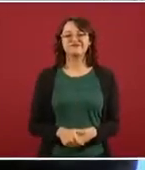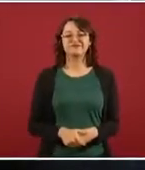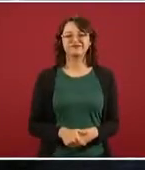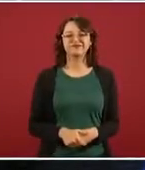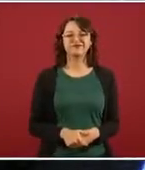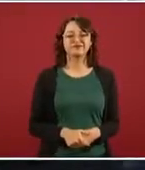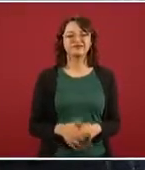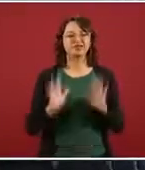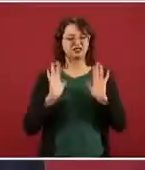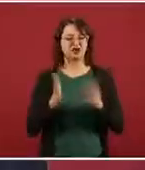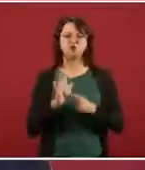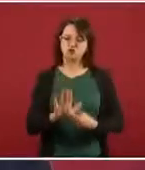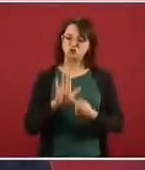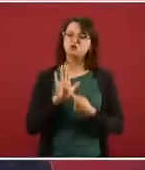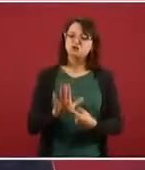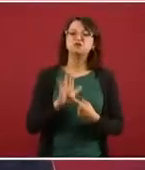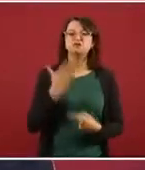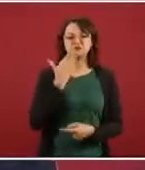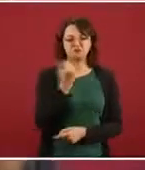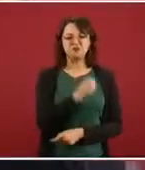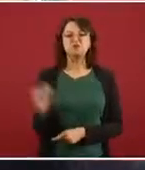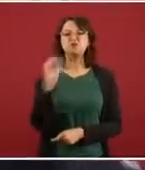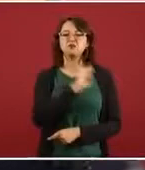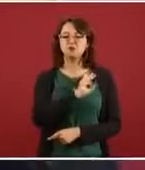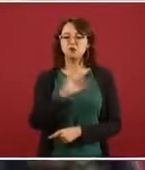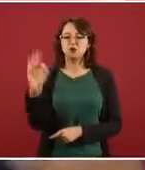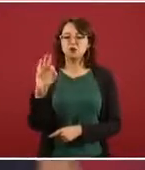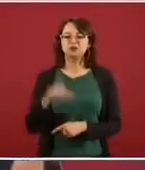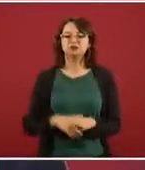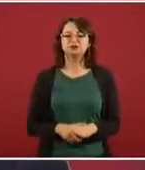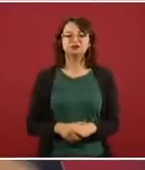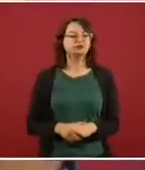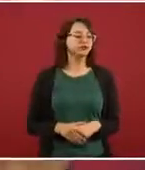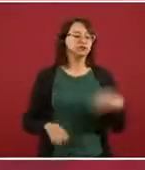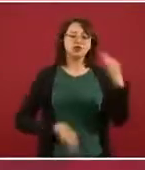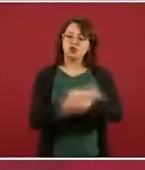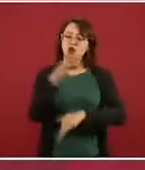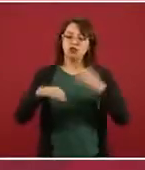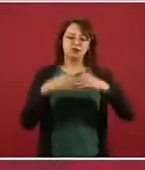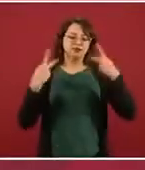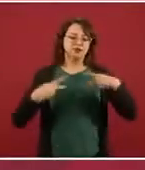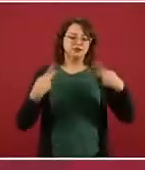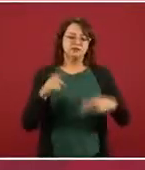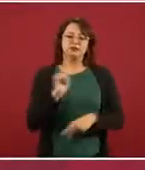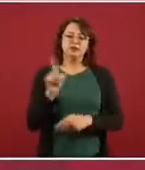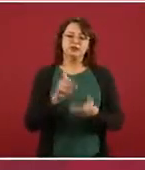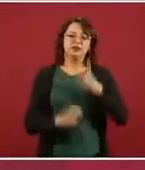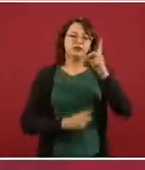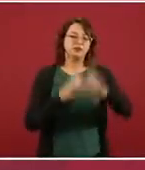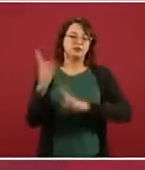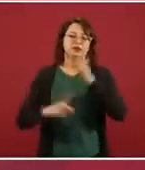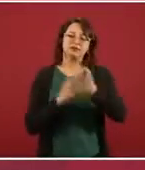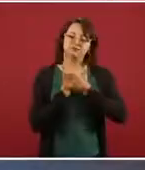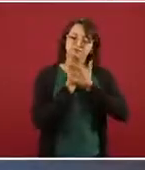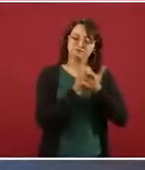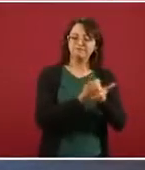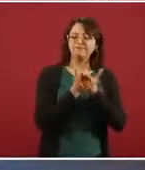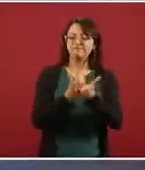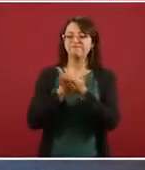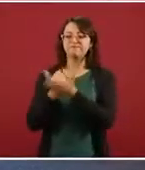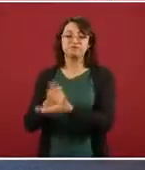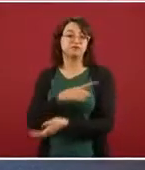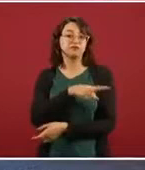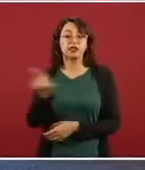él ya demostró que puede, ¿sí? Entonces, me van a ayudar y todos los que